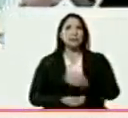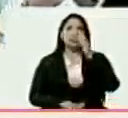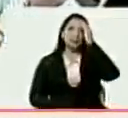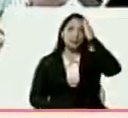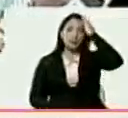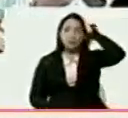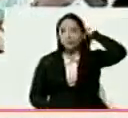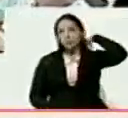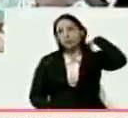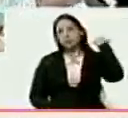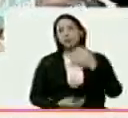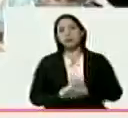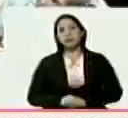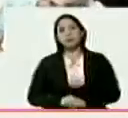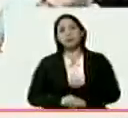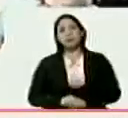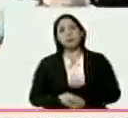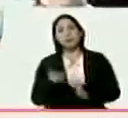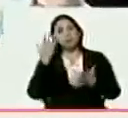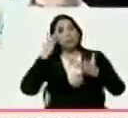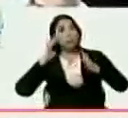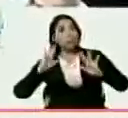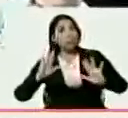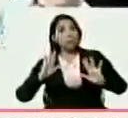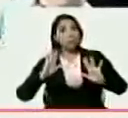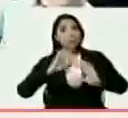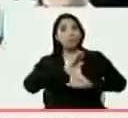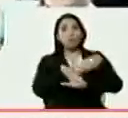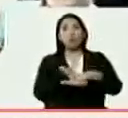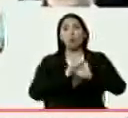O prometía ser muy duro.